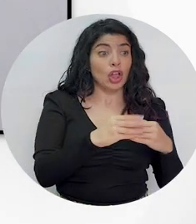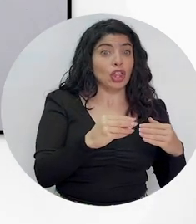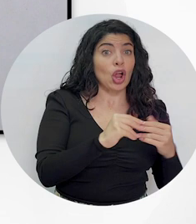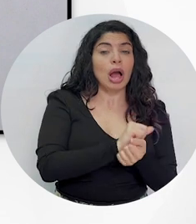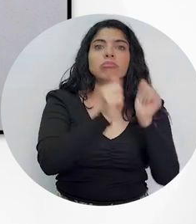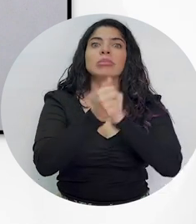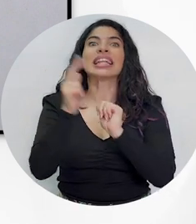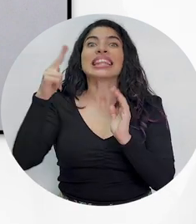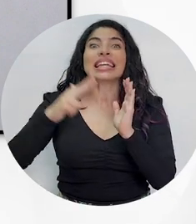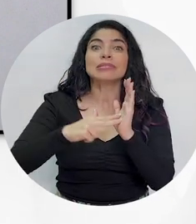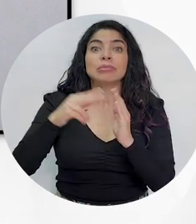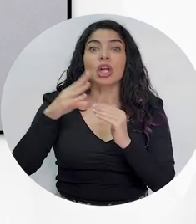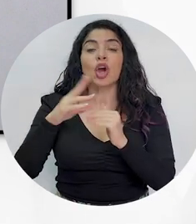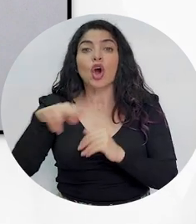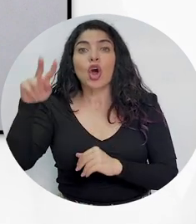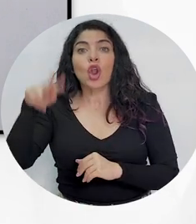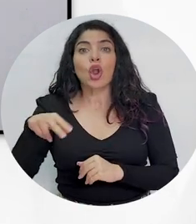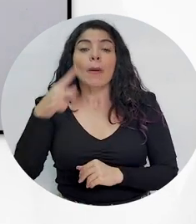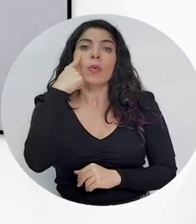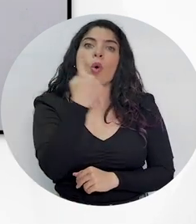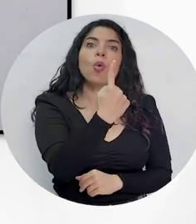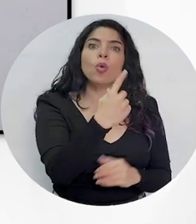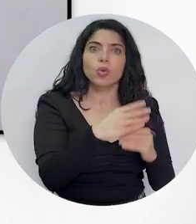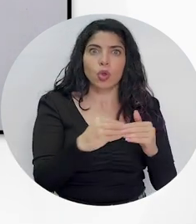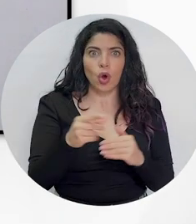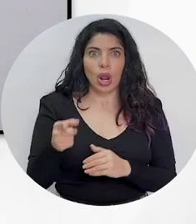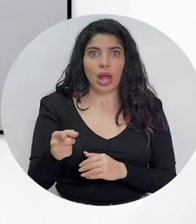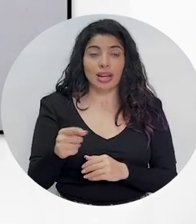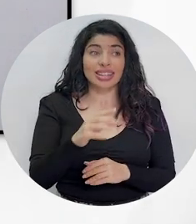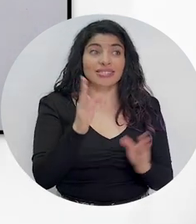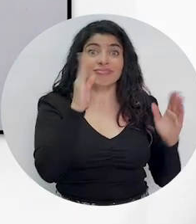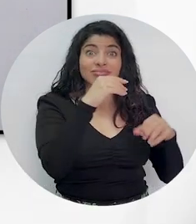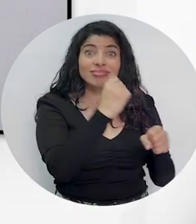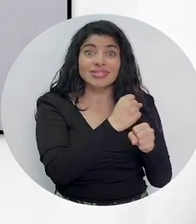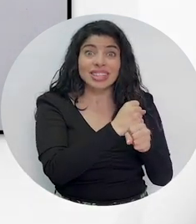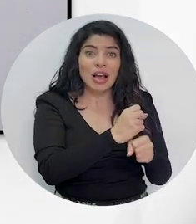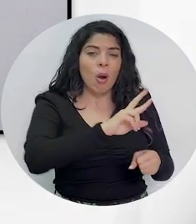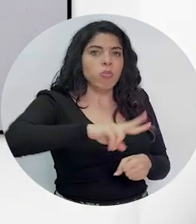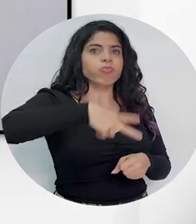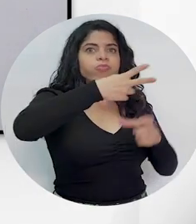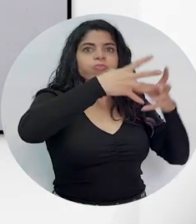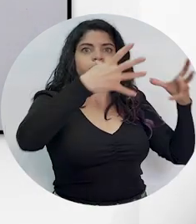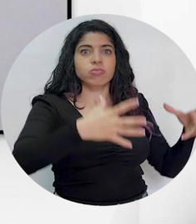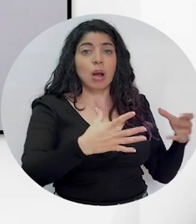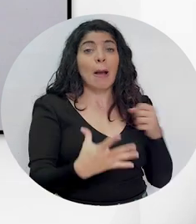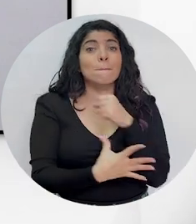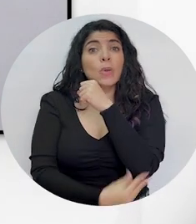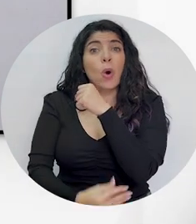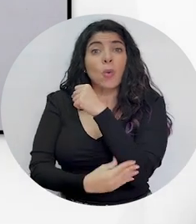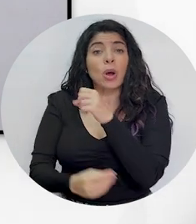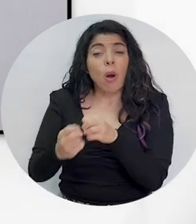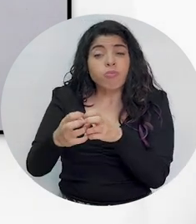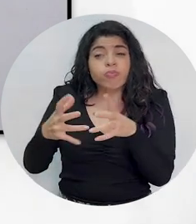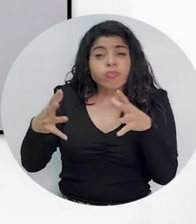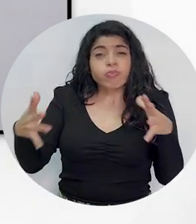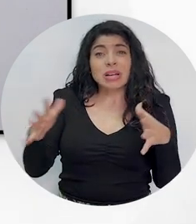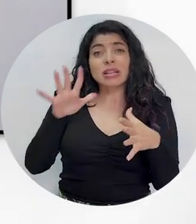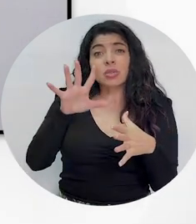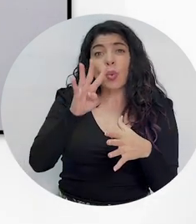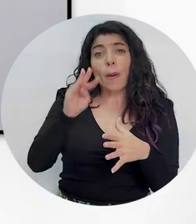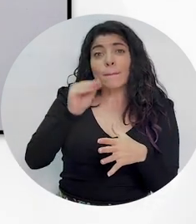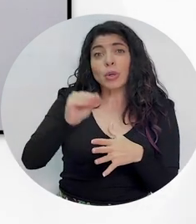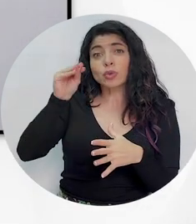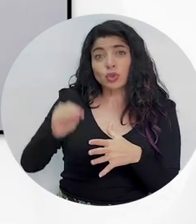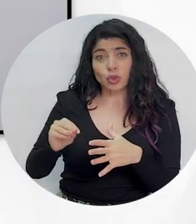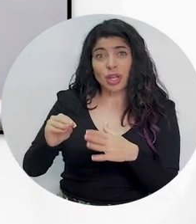a que hoy el dólar pase a 3.000 colones. La tasa de desempleo se duplicó. Y la pobreza llegó hasta